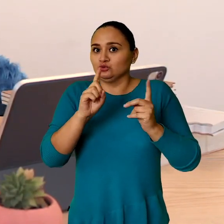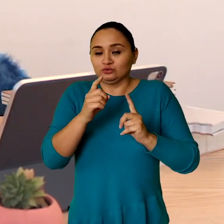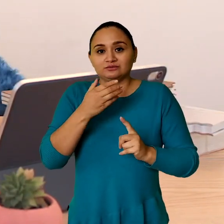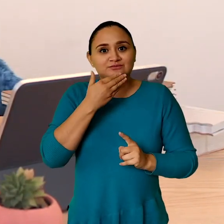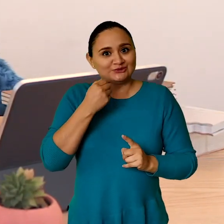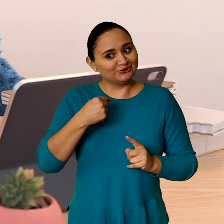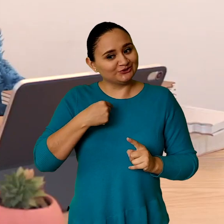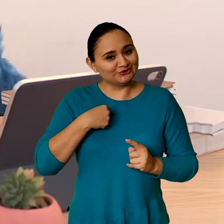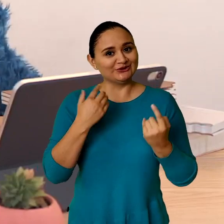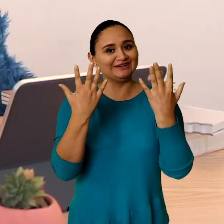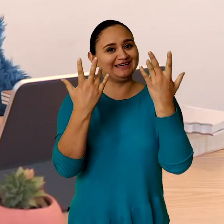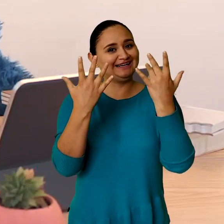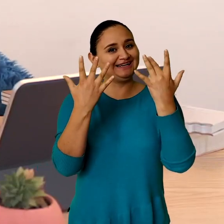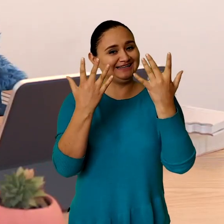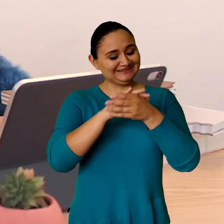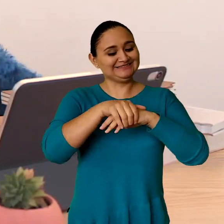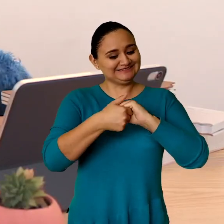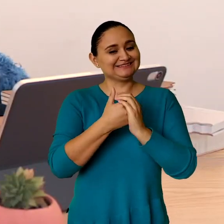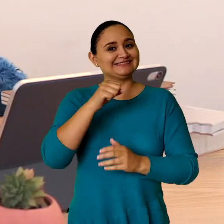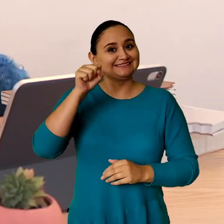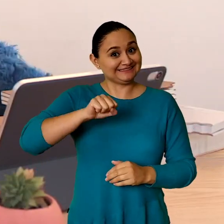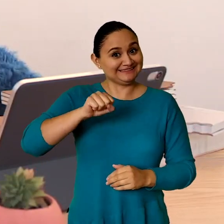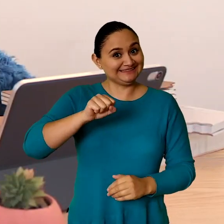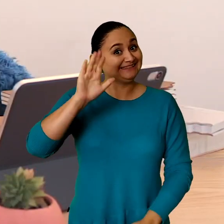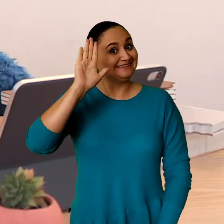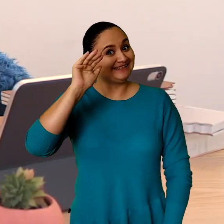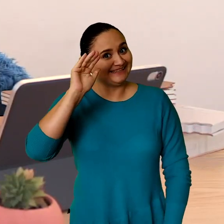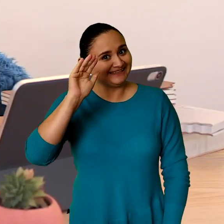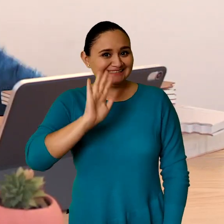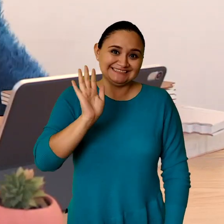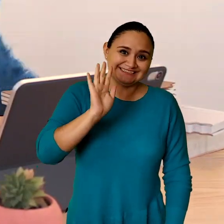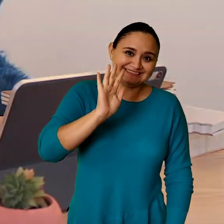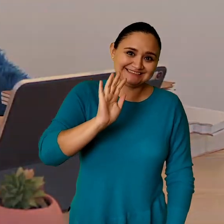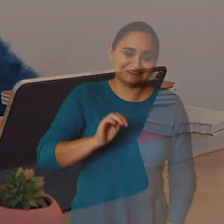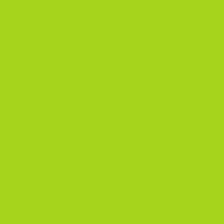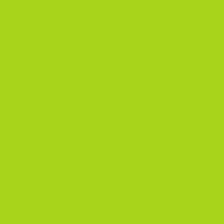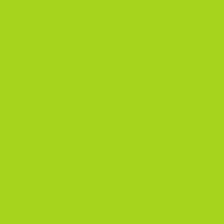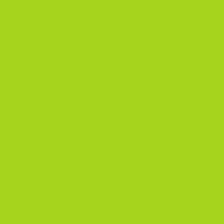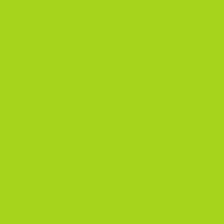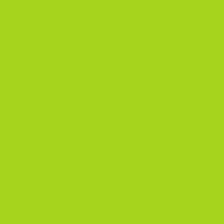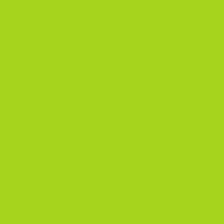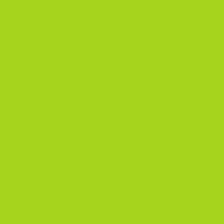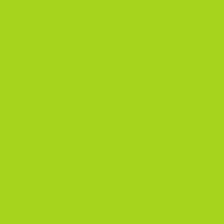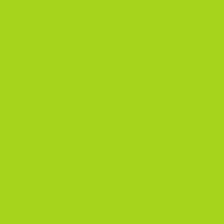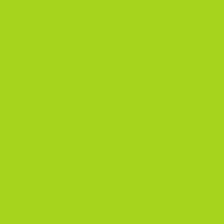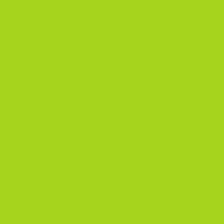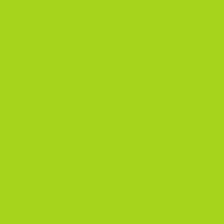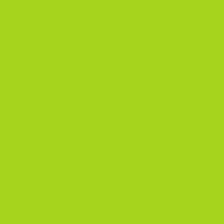Mejor yo lavar manos primero. Sí. Bye, bye.